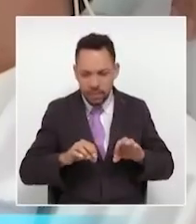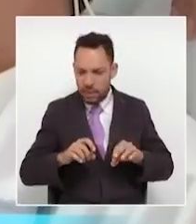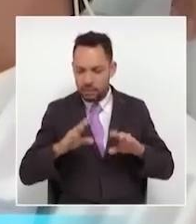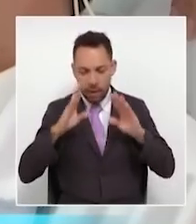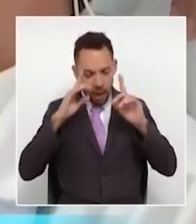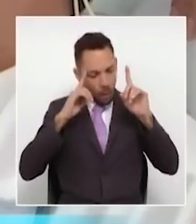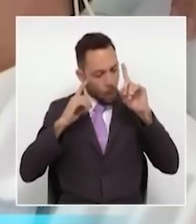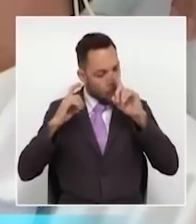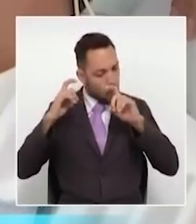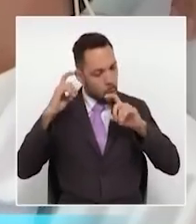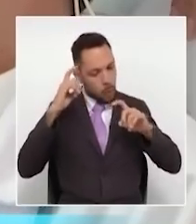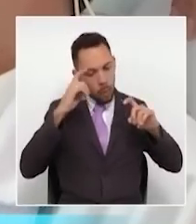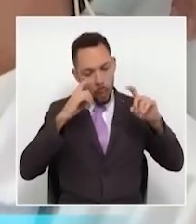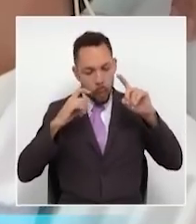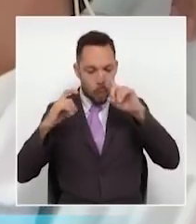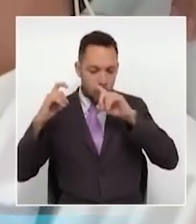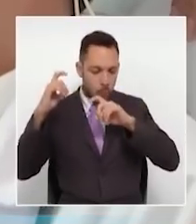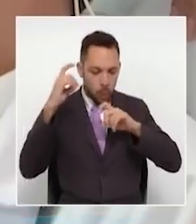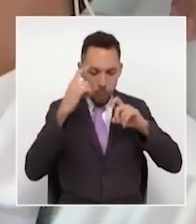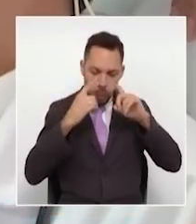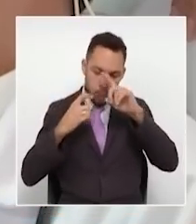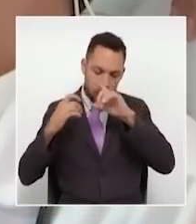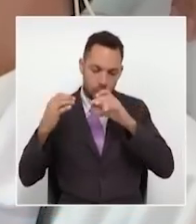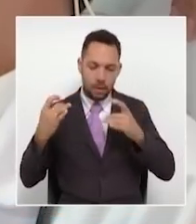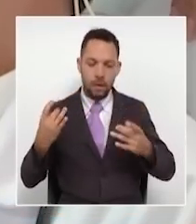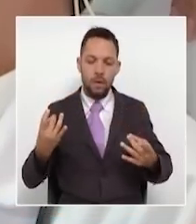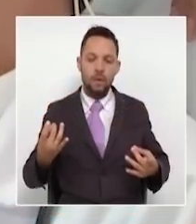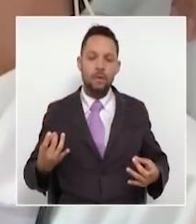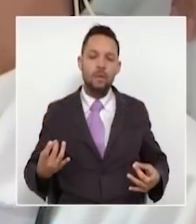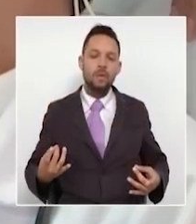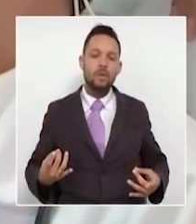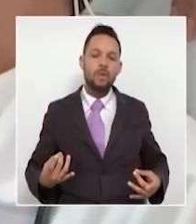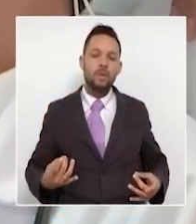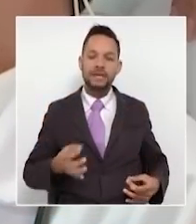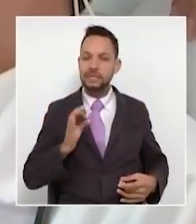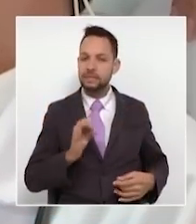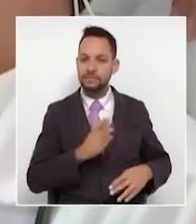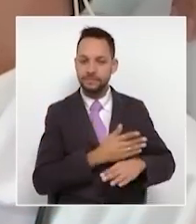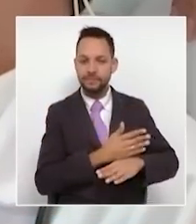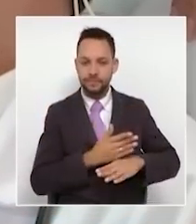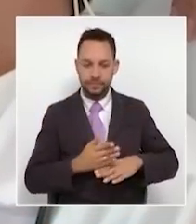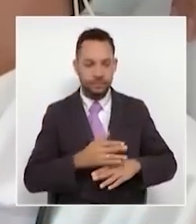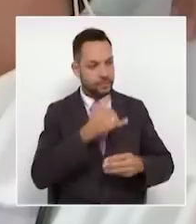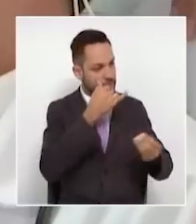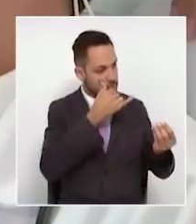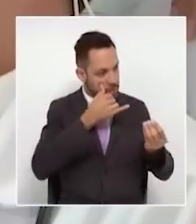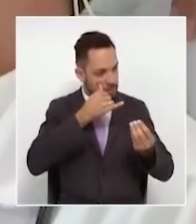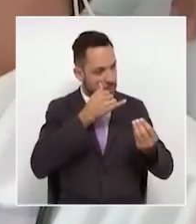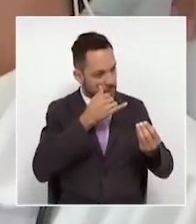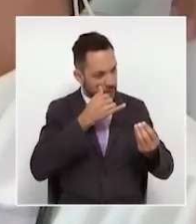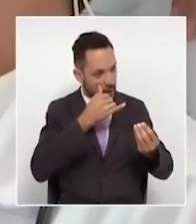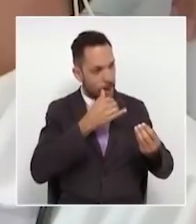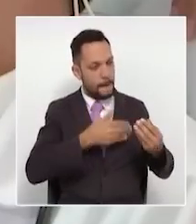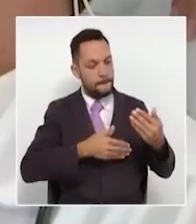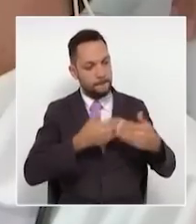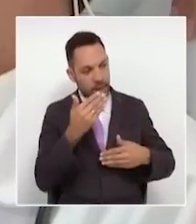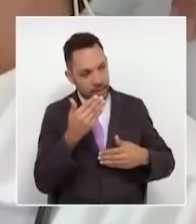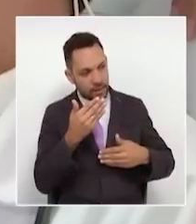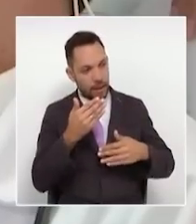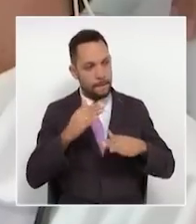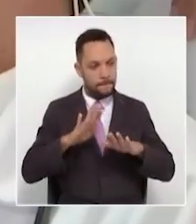durante toda la sesión el vídeo se está reproduciendo y el vídeo se está deteniendo el